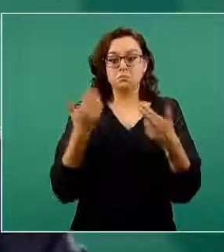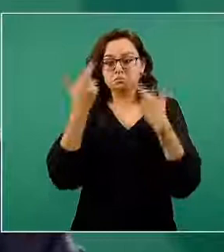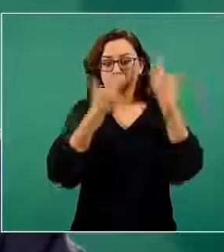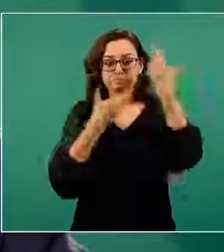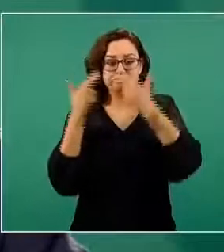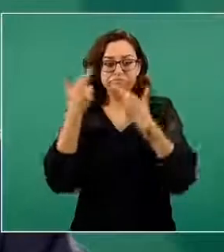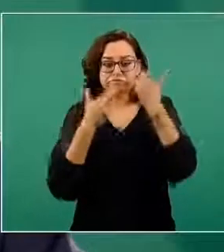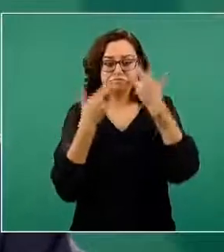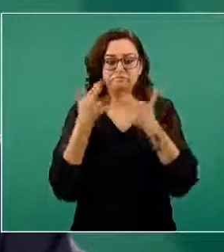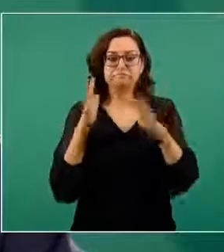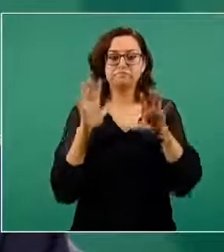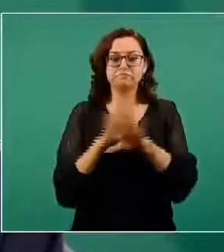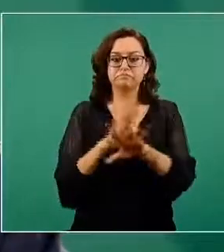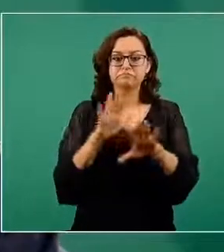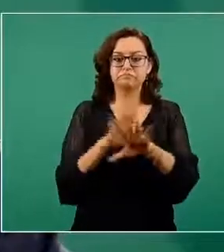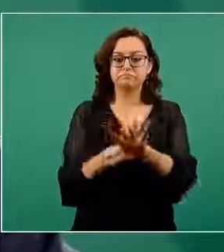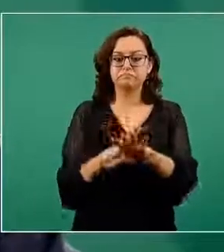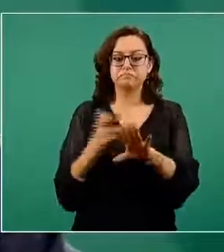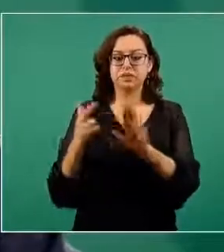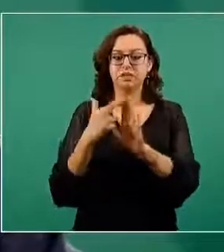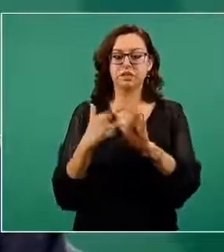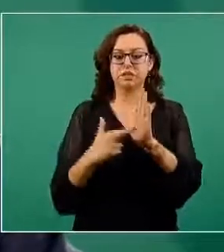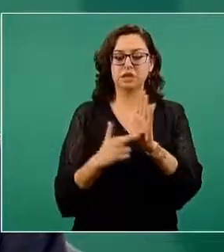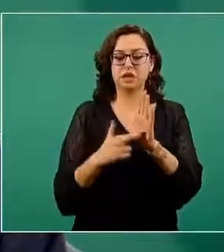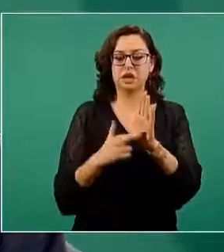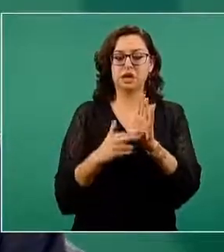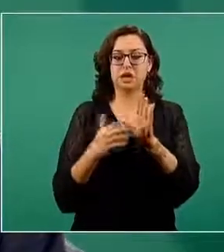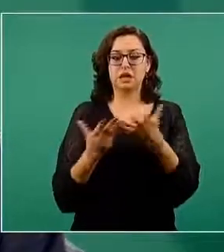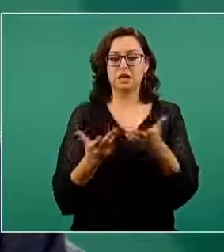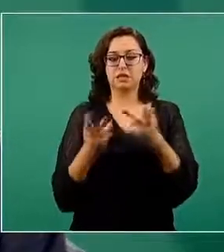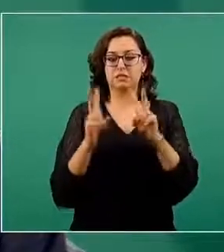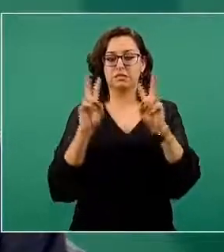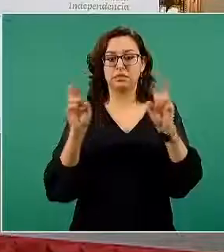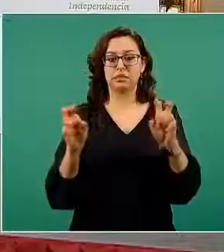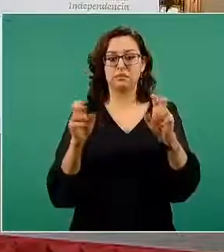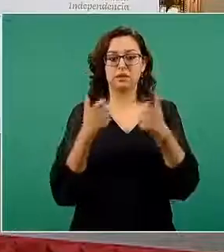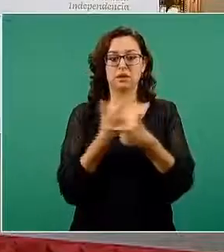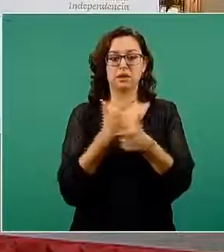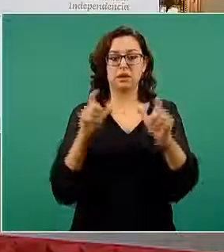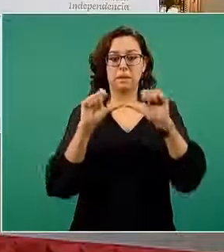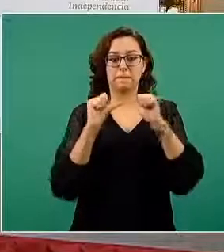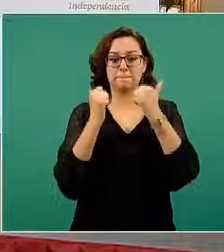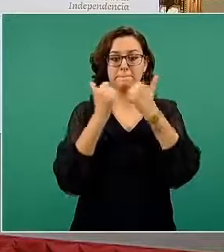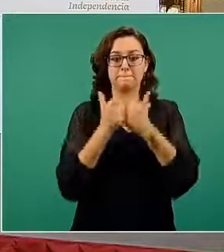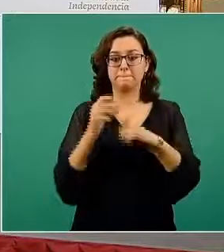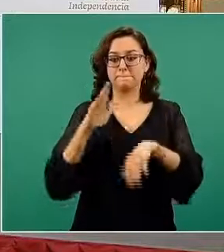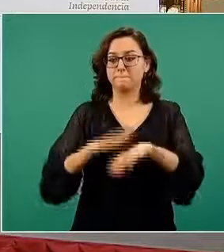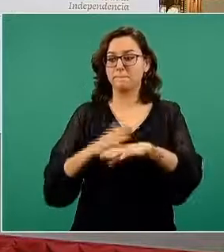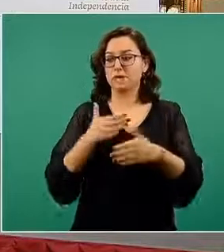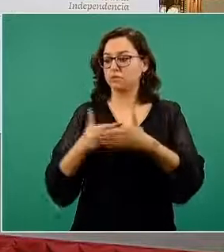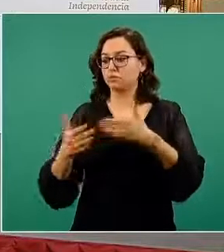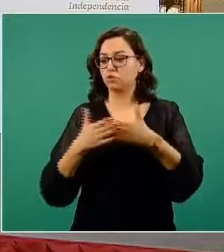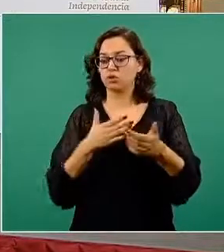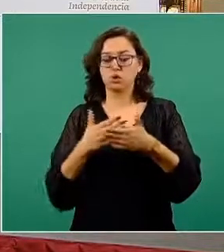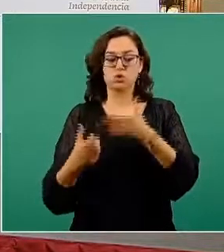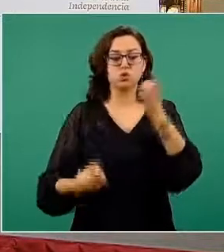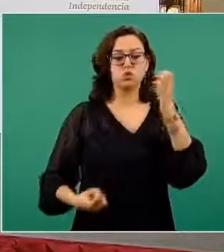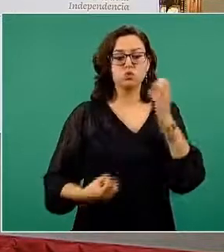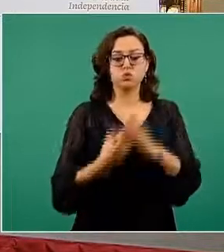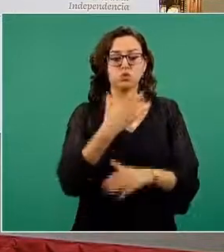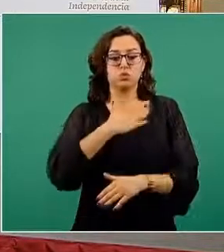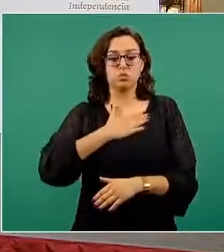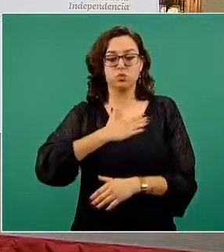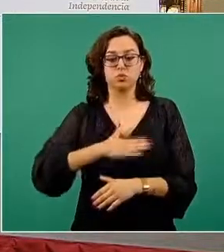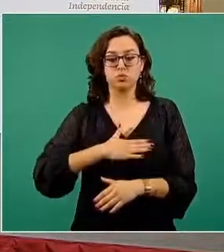y cambiando la reglamentación sobre libertad de asociación para modernizar al país en un sentido de